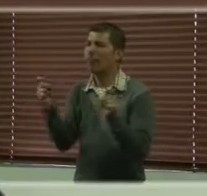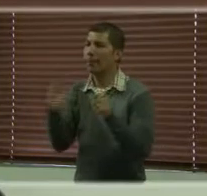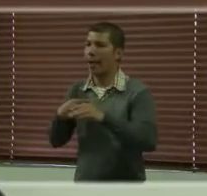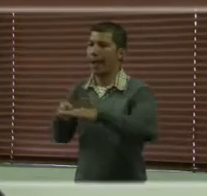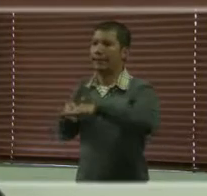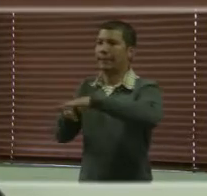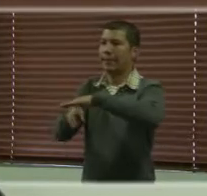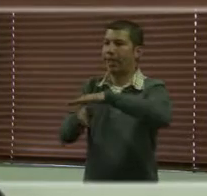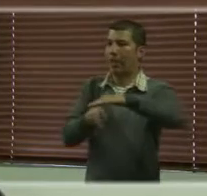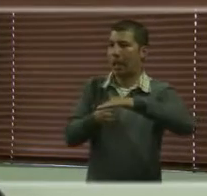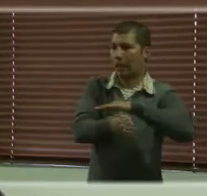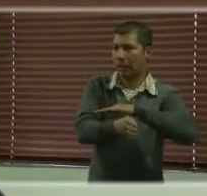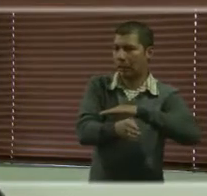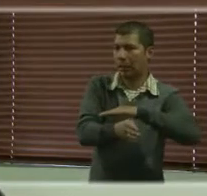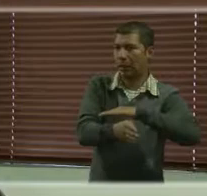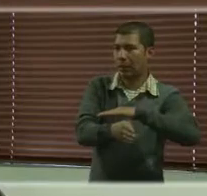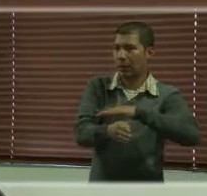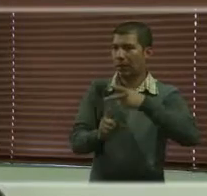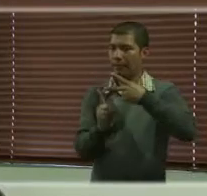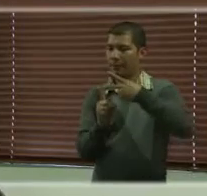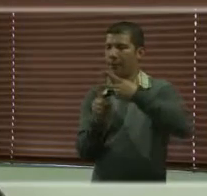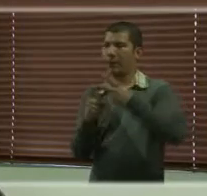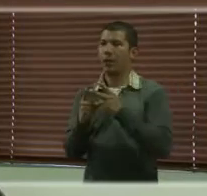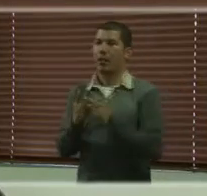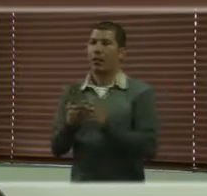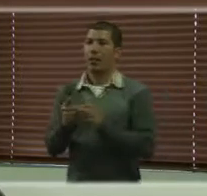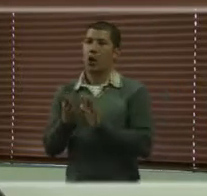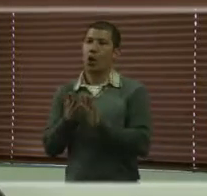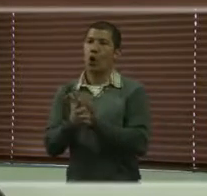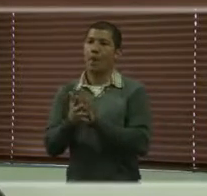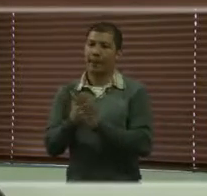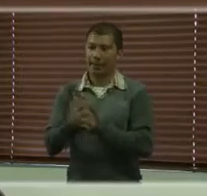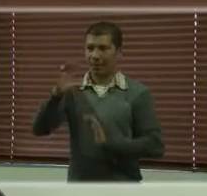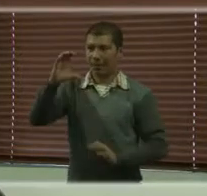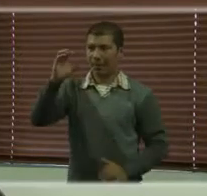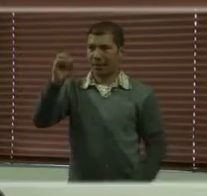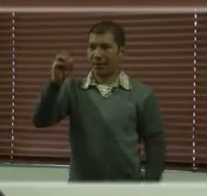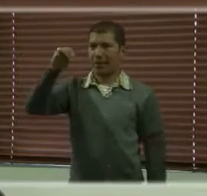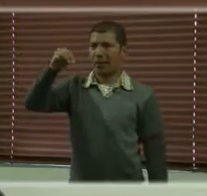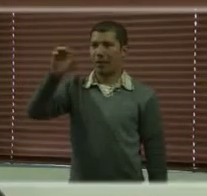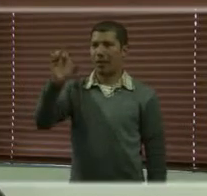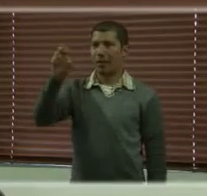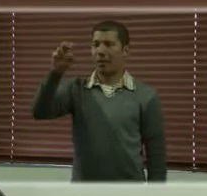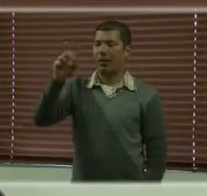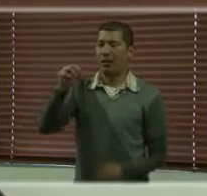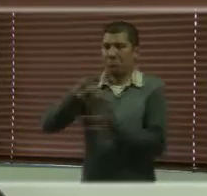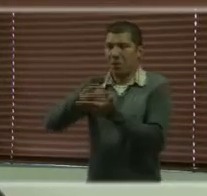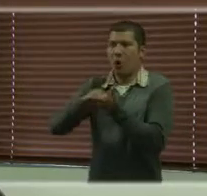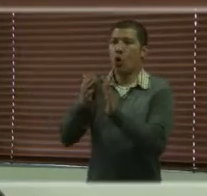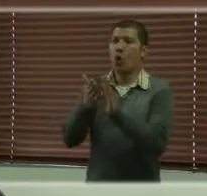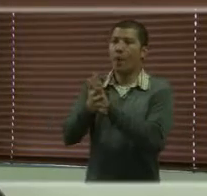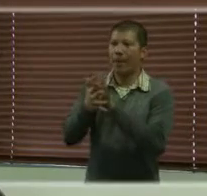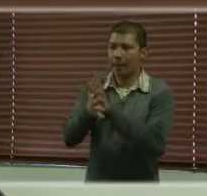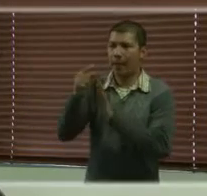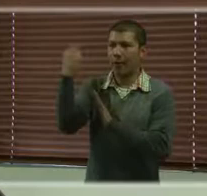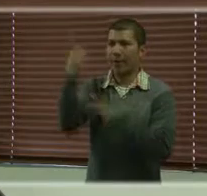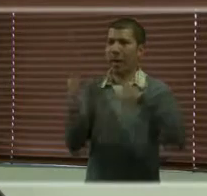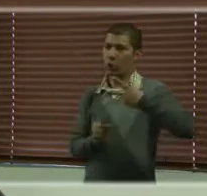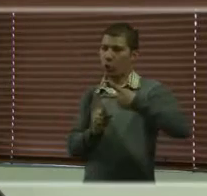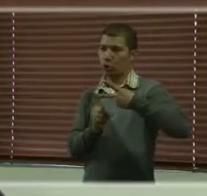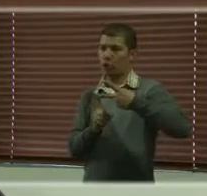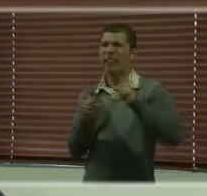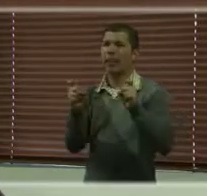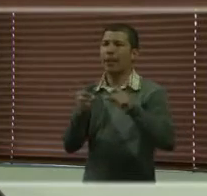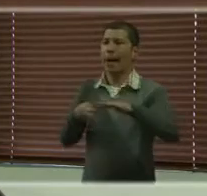para quienes están más enfocados en el trabajo sobre esa temática también vale la pena conocerlo pero